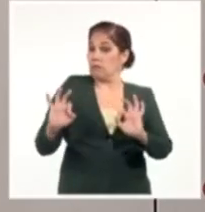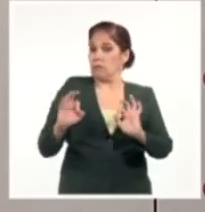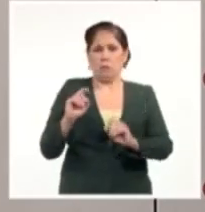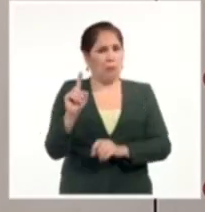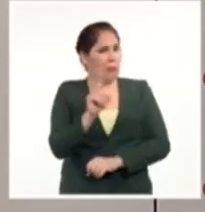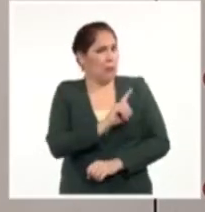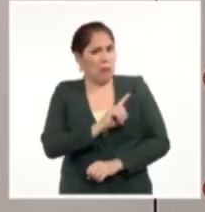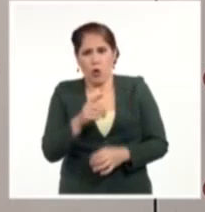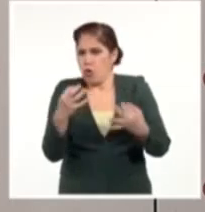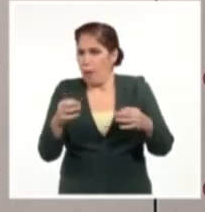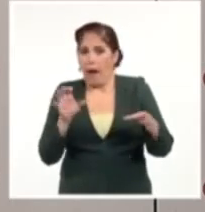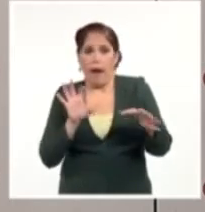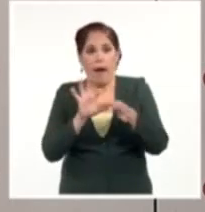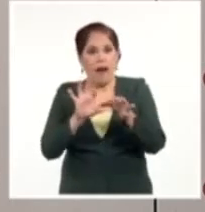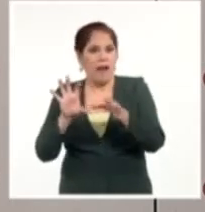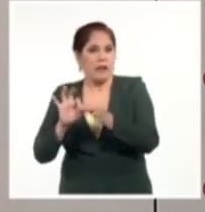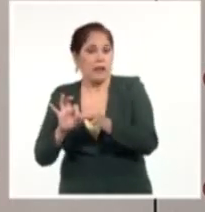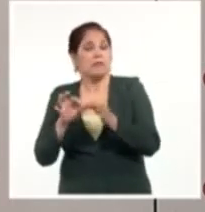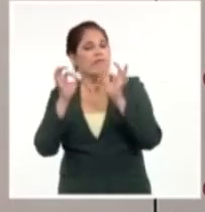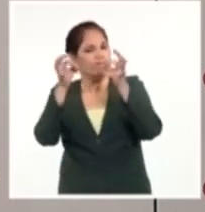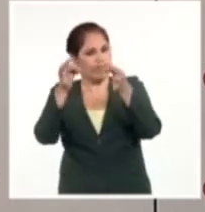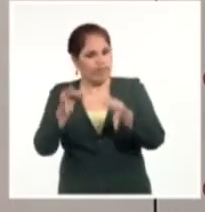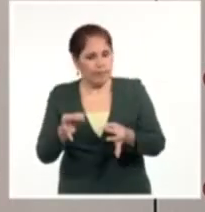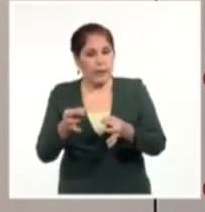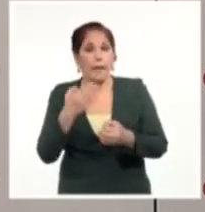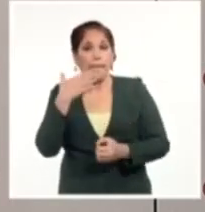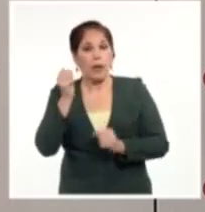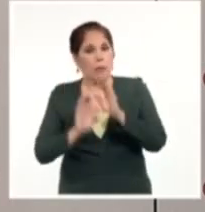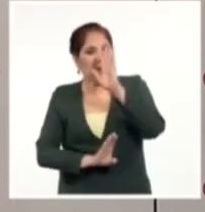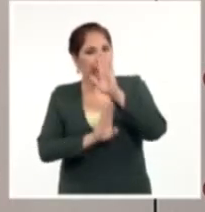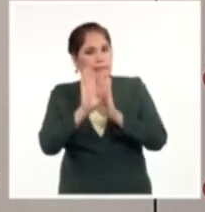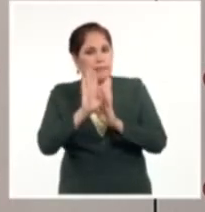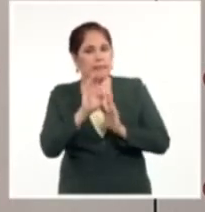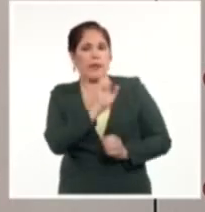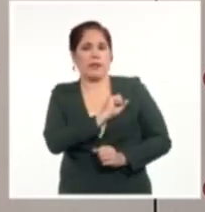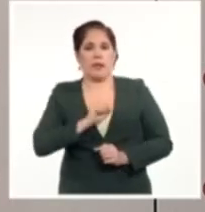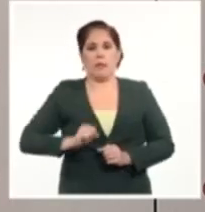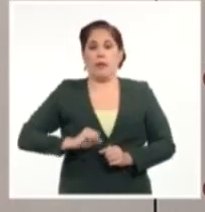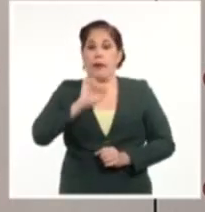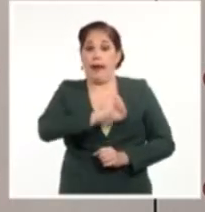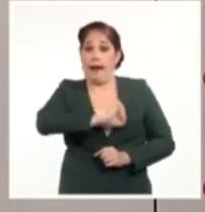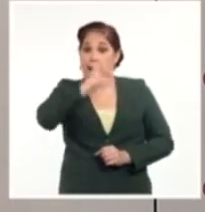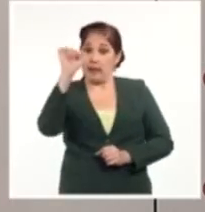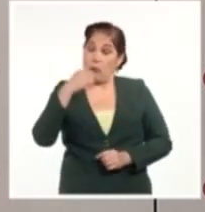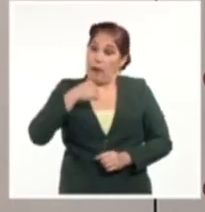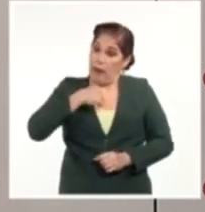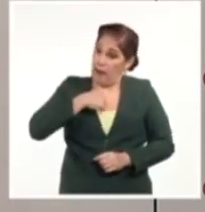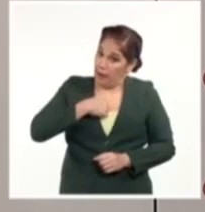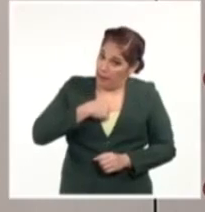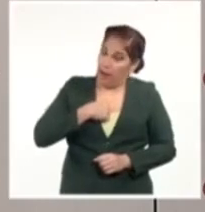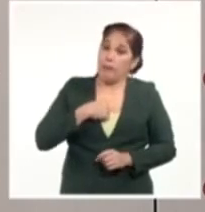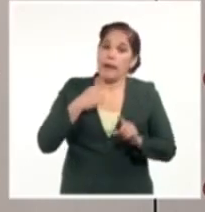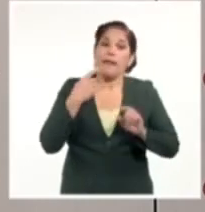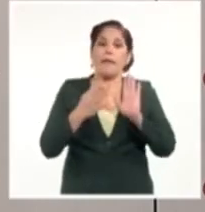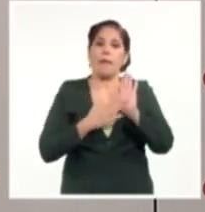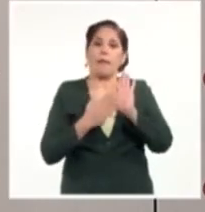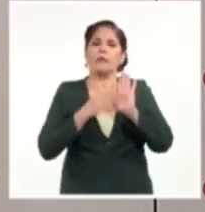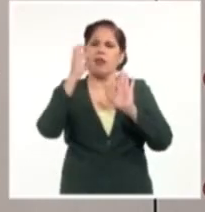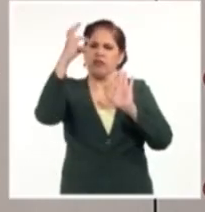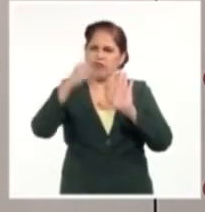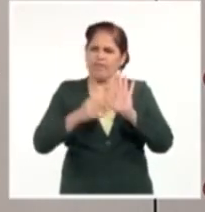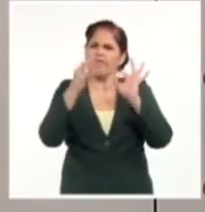multilaterales y sus alianzas son puntuales y convenientemente diseñadas. El éxito, a mi juicio, atacar y mostrar